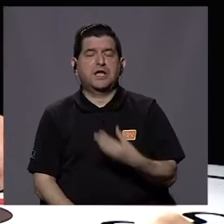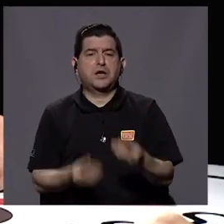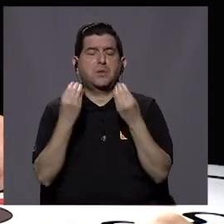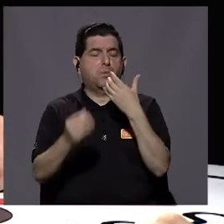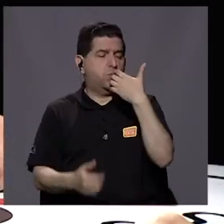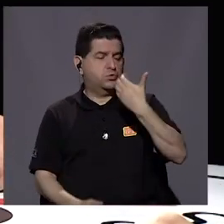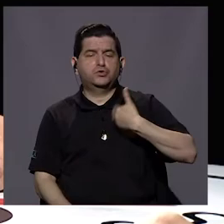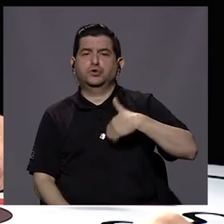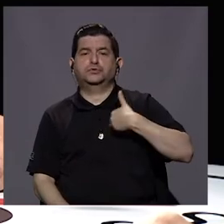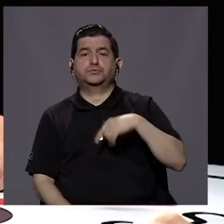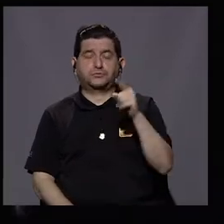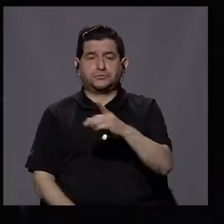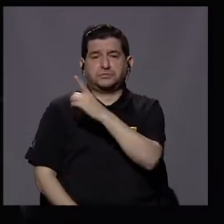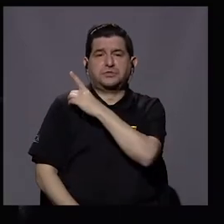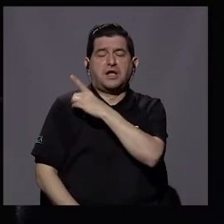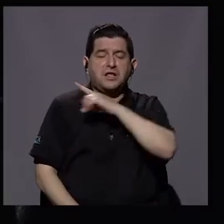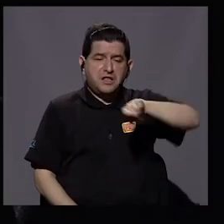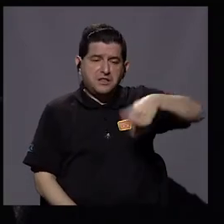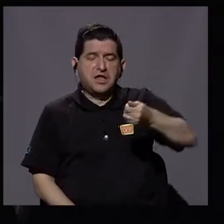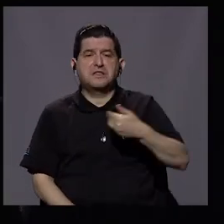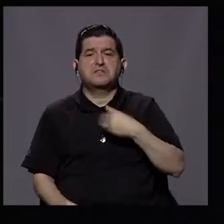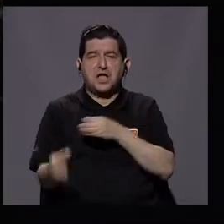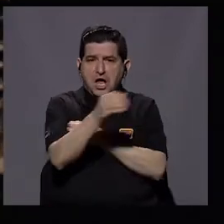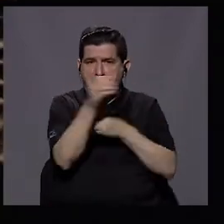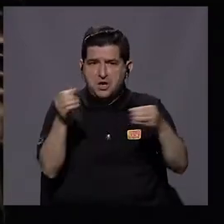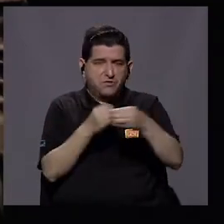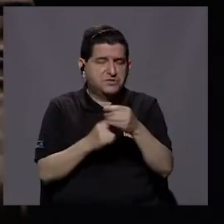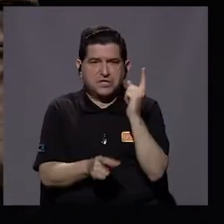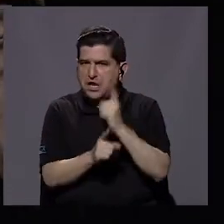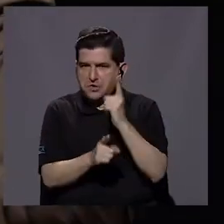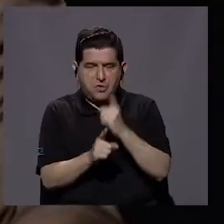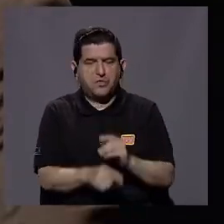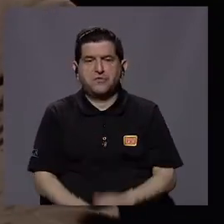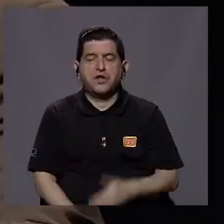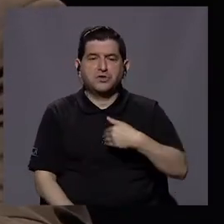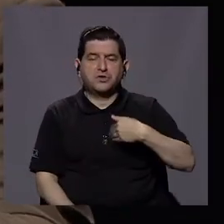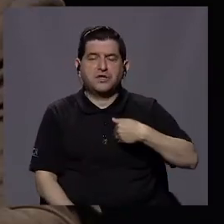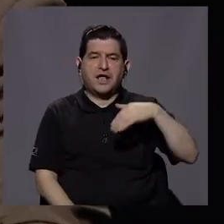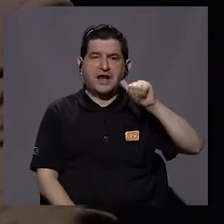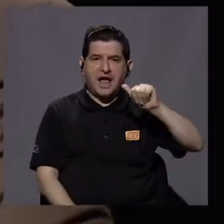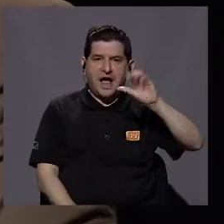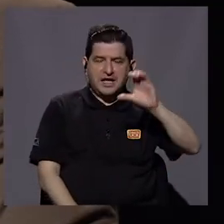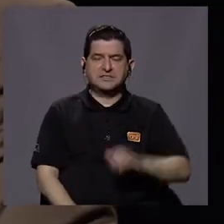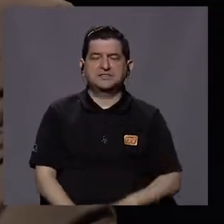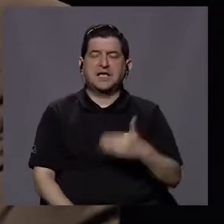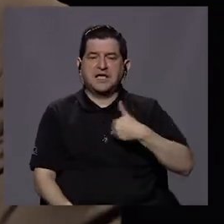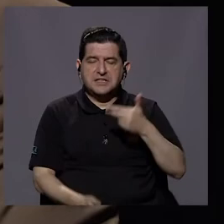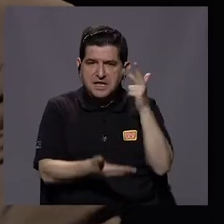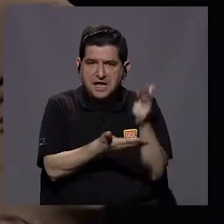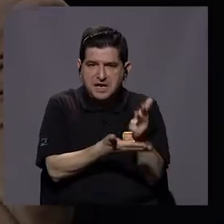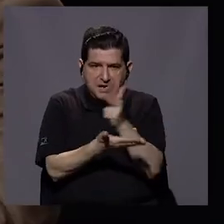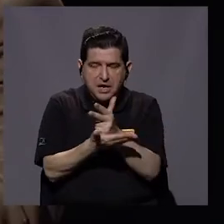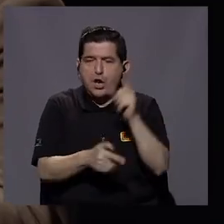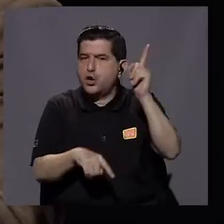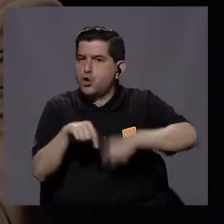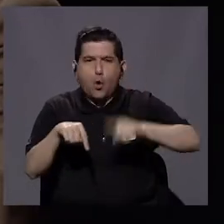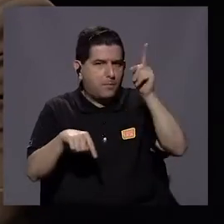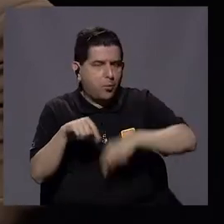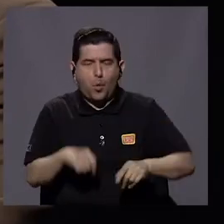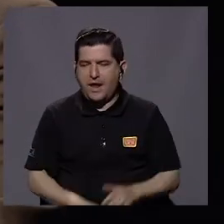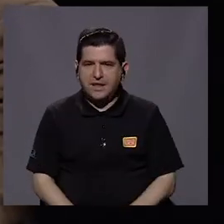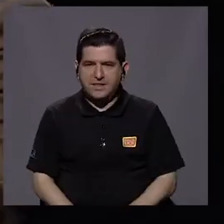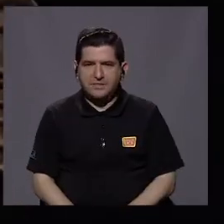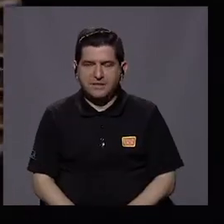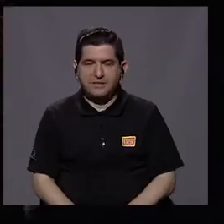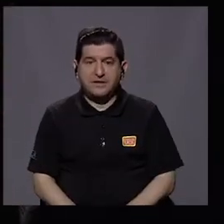usted tiene un montón de privilegios, usted es director del canal, tiene una oficina, no debería tener oficina, tiene aire acondicionado, tiene parqueo, eso no puede ser, esos son